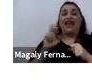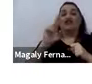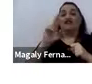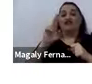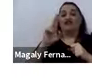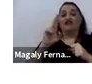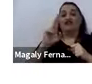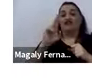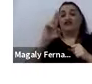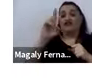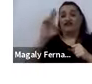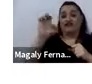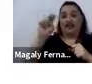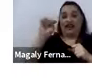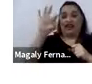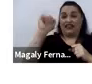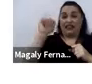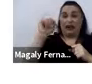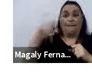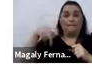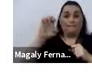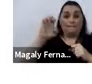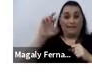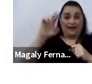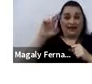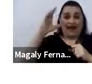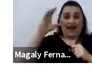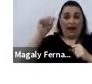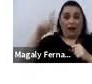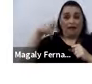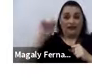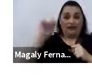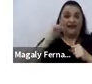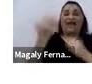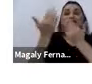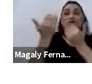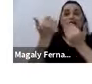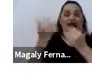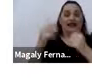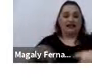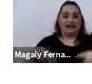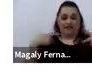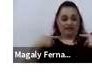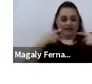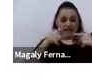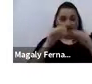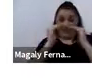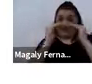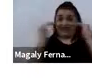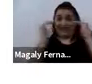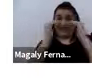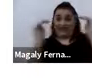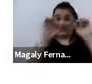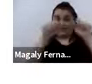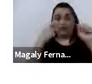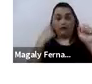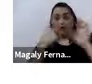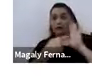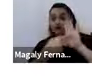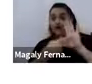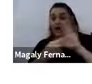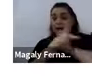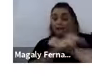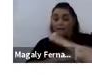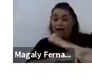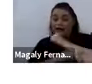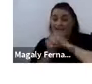eje de ordenadas de esperanza de vida. Y si ven, hay un cierto nivel, y aquí hago remarcar el país pequeñito de